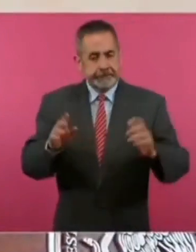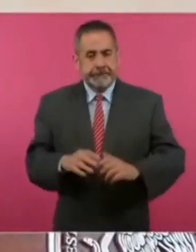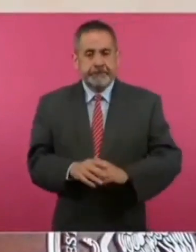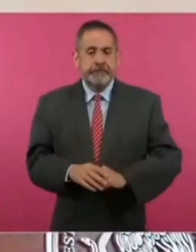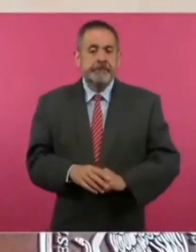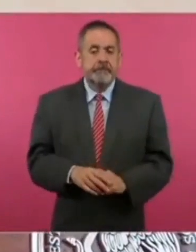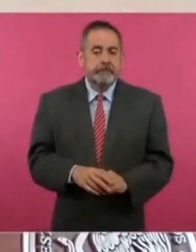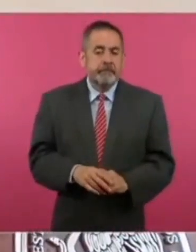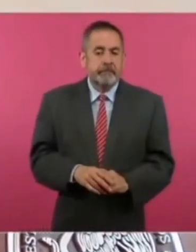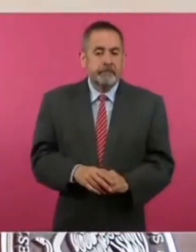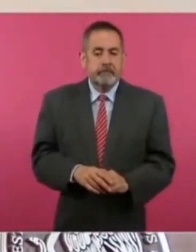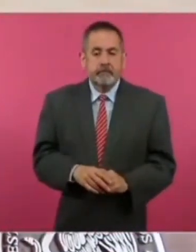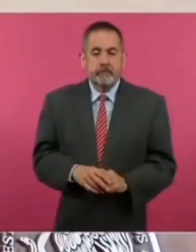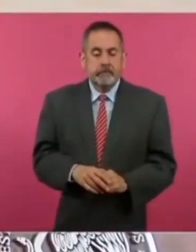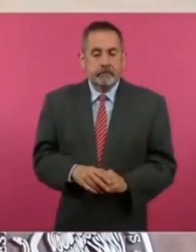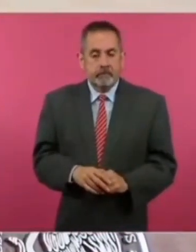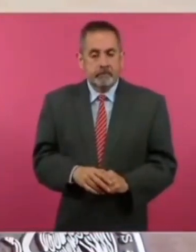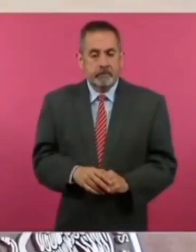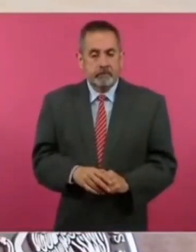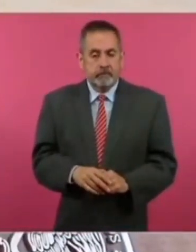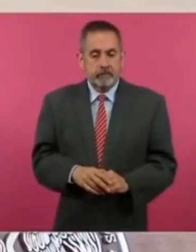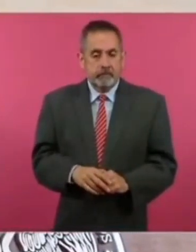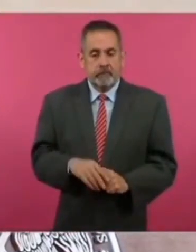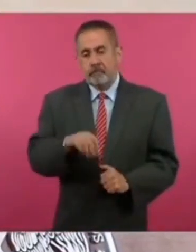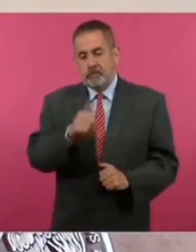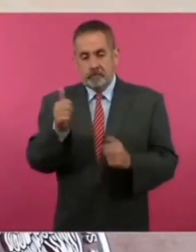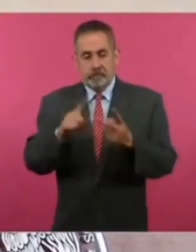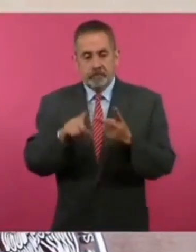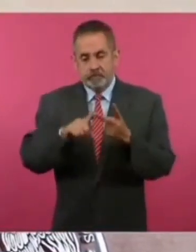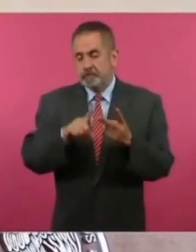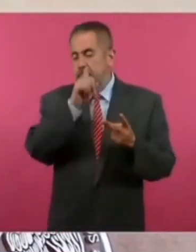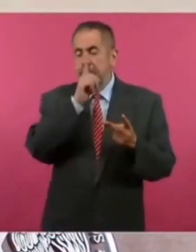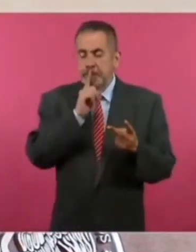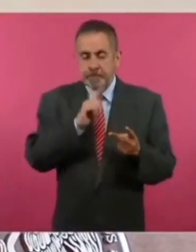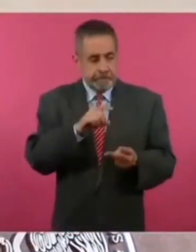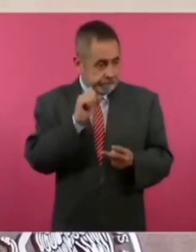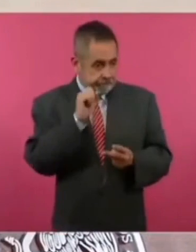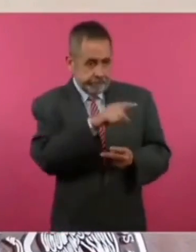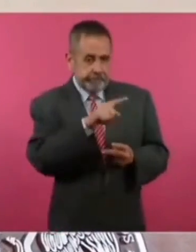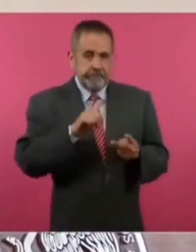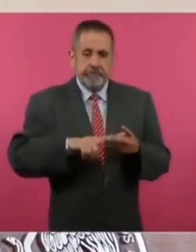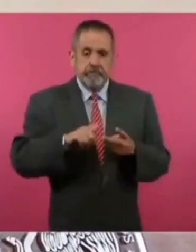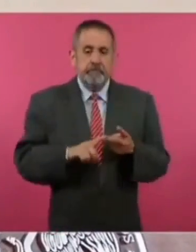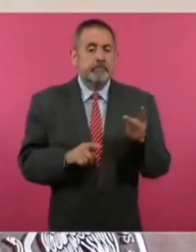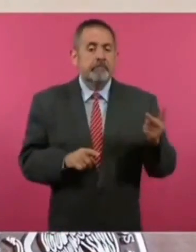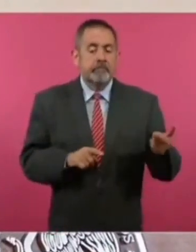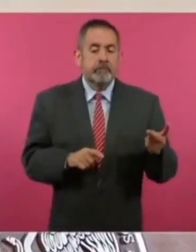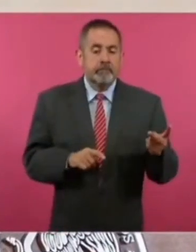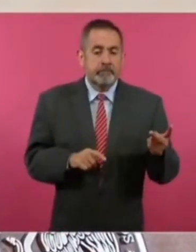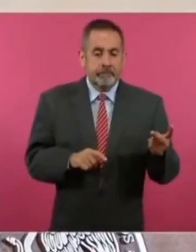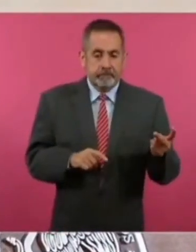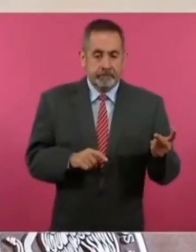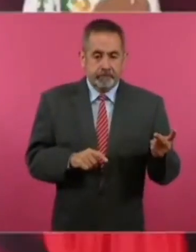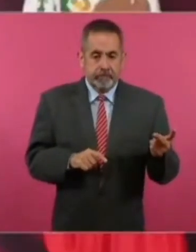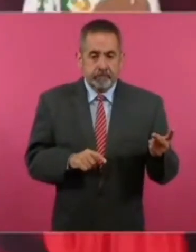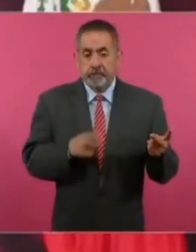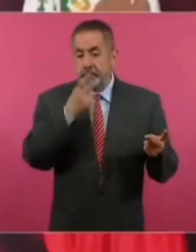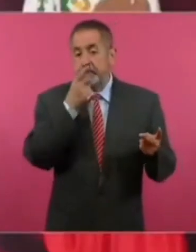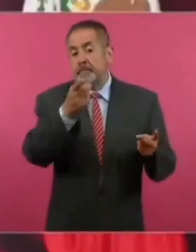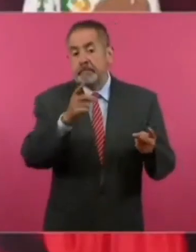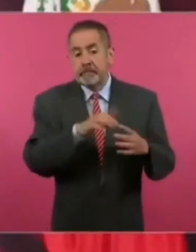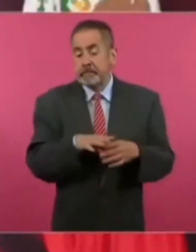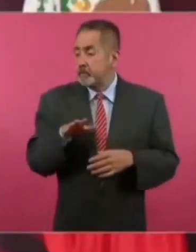Y la otra mentira era de que el Estado no